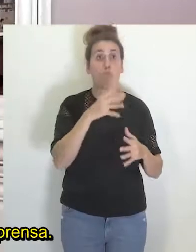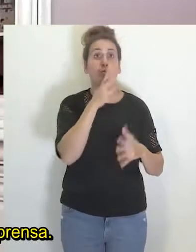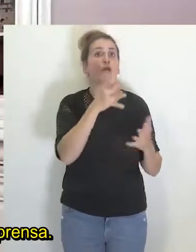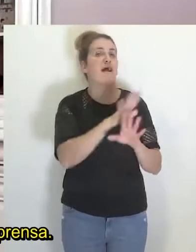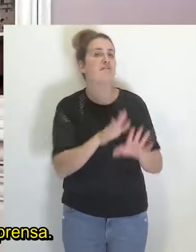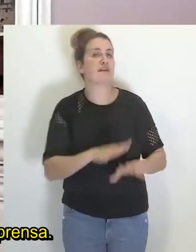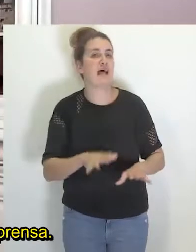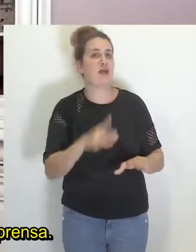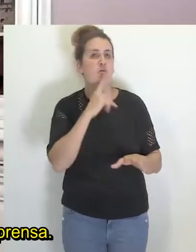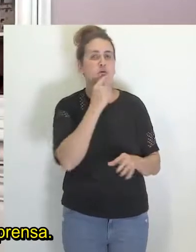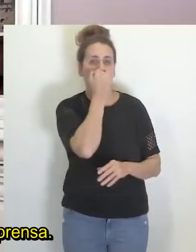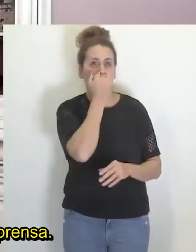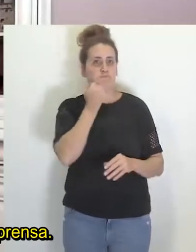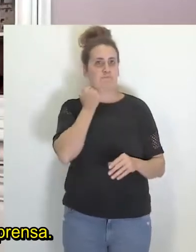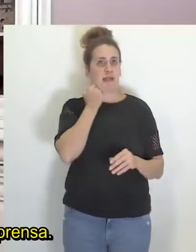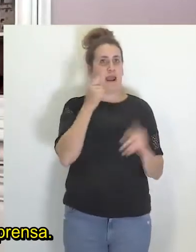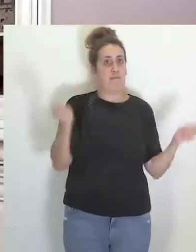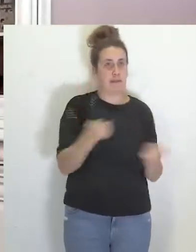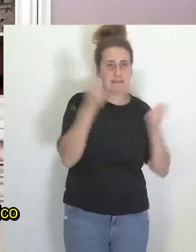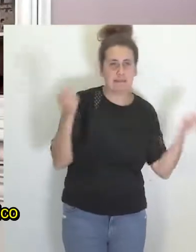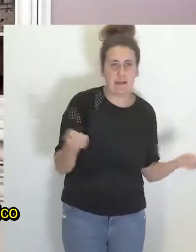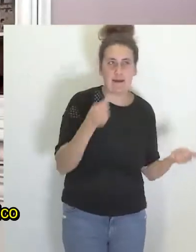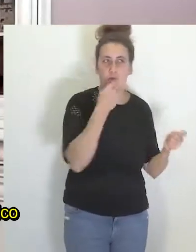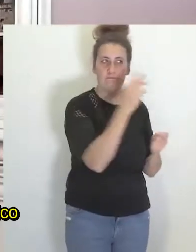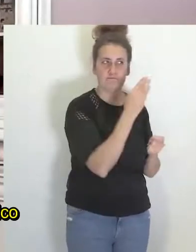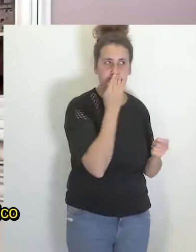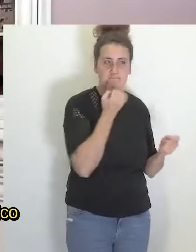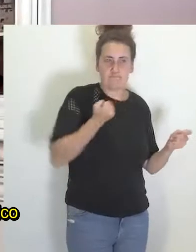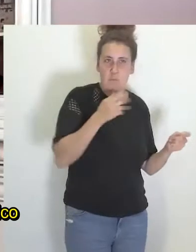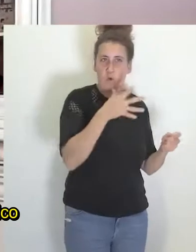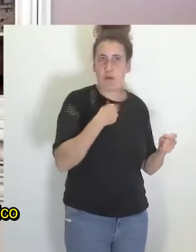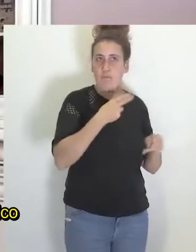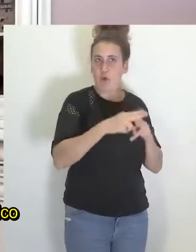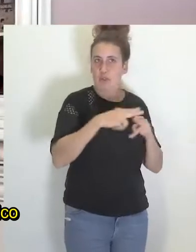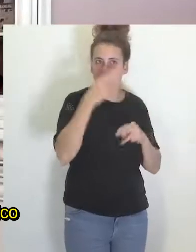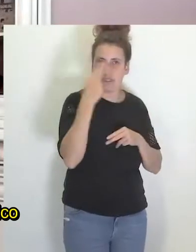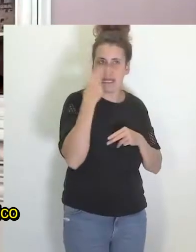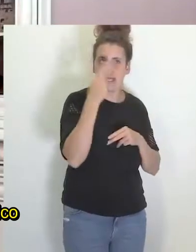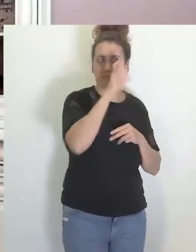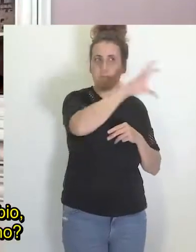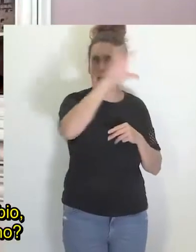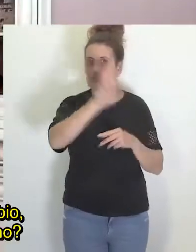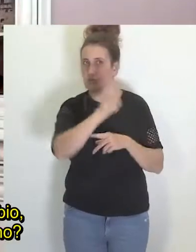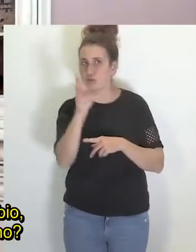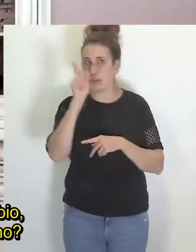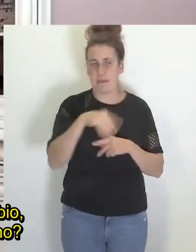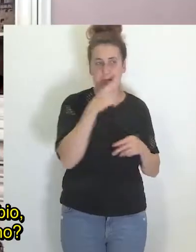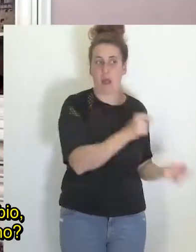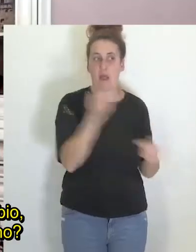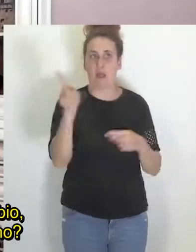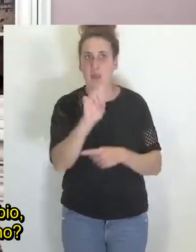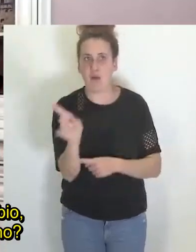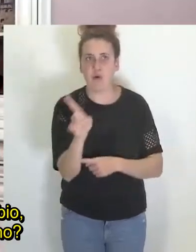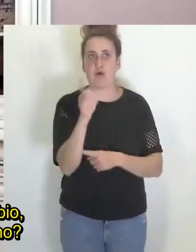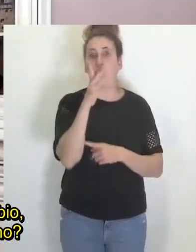sea, porque se silenciaba la prensa, porque hay un interés político también de otros países para que no llegue, y en